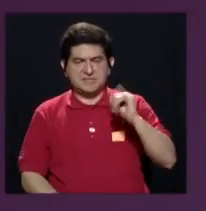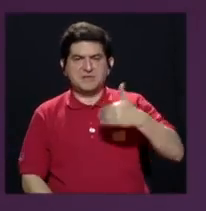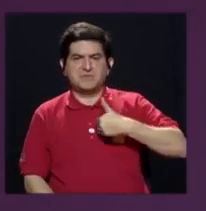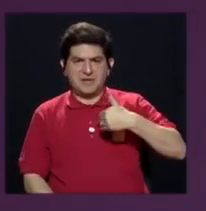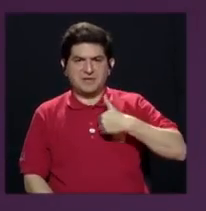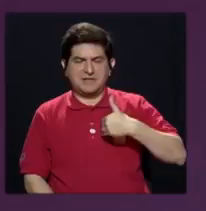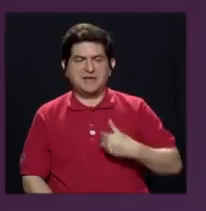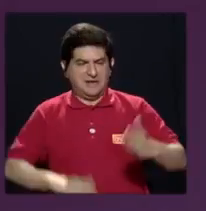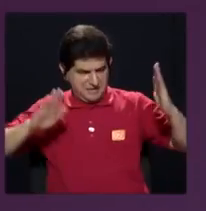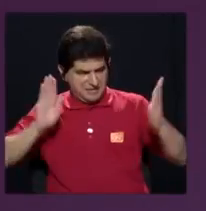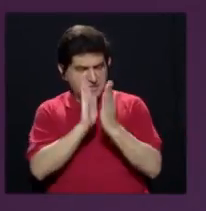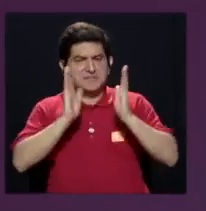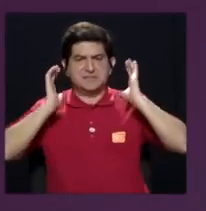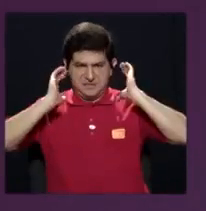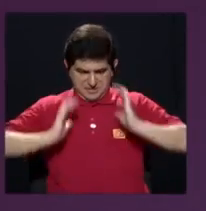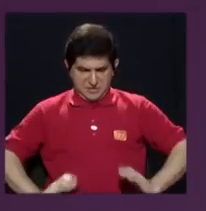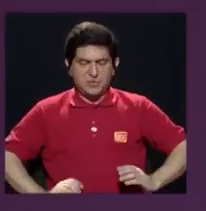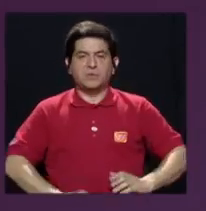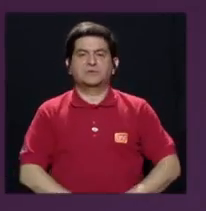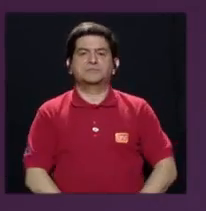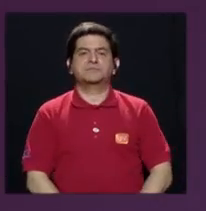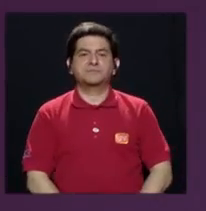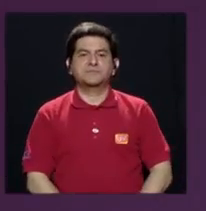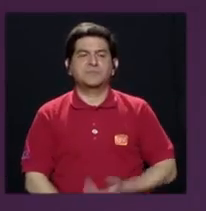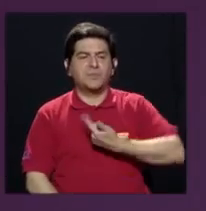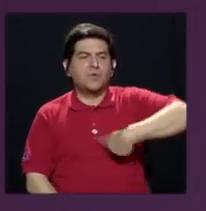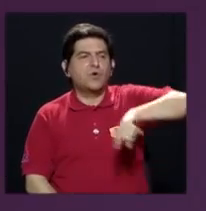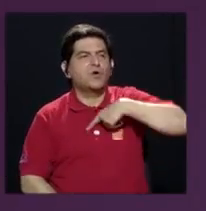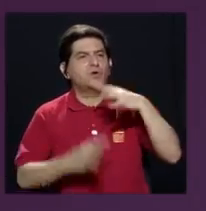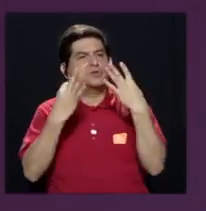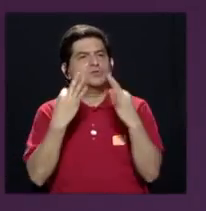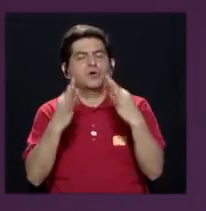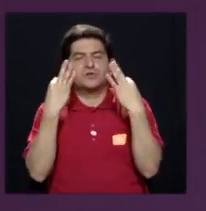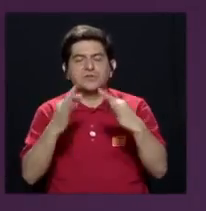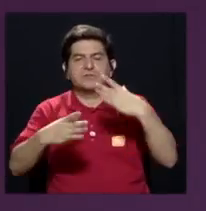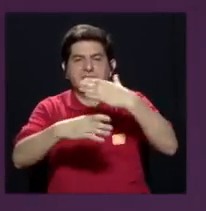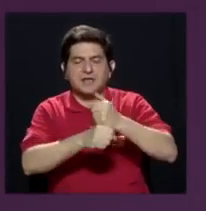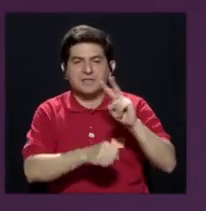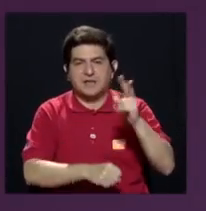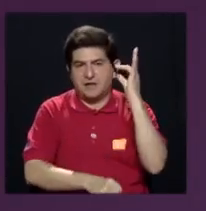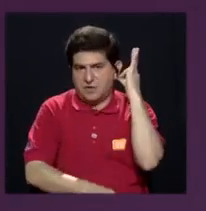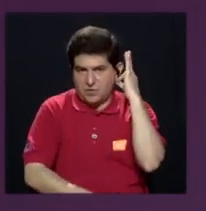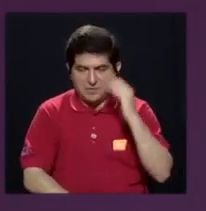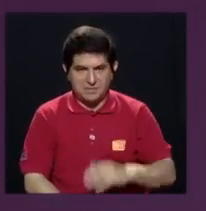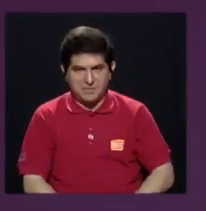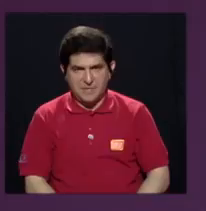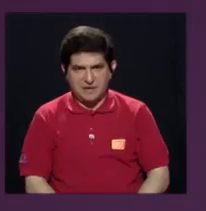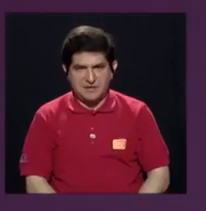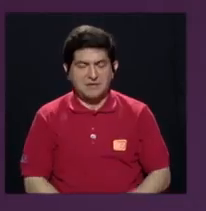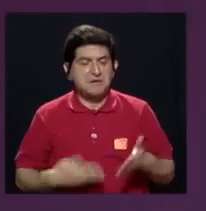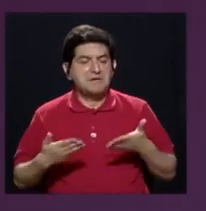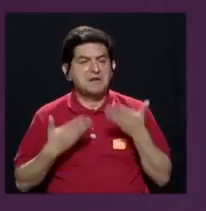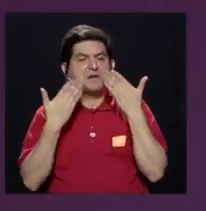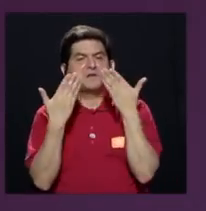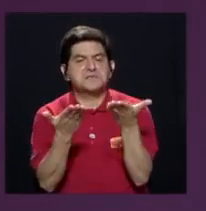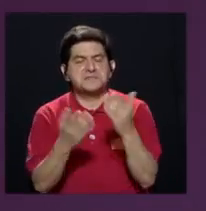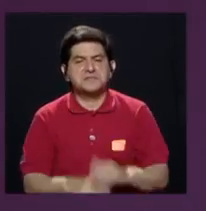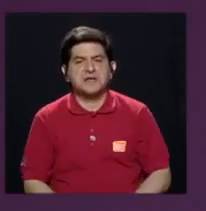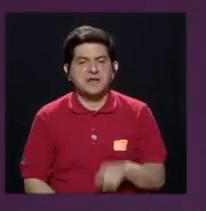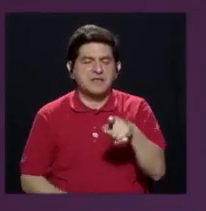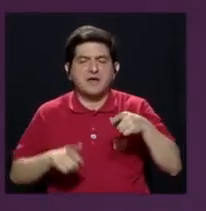en nuestros cuerpos verdad entonces lo que hemos tratado de hacer es que las compañeras pues e darle su su